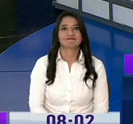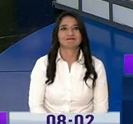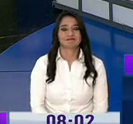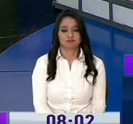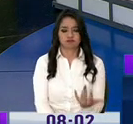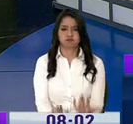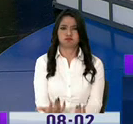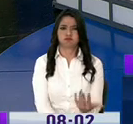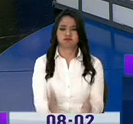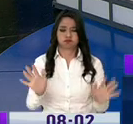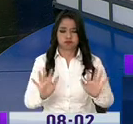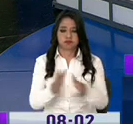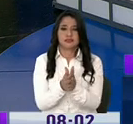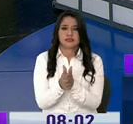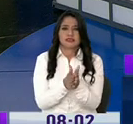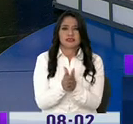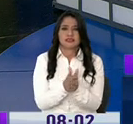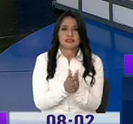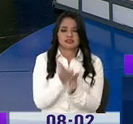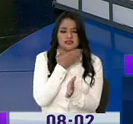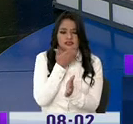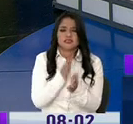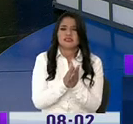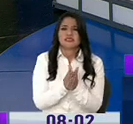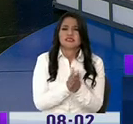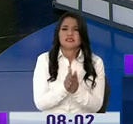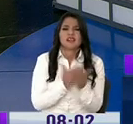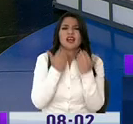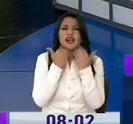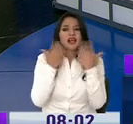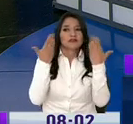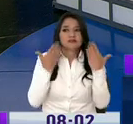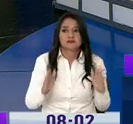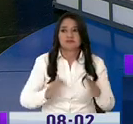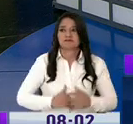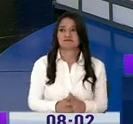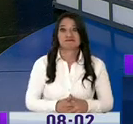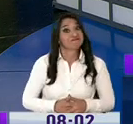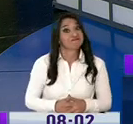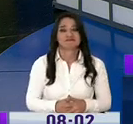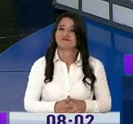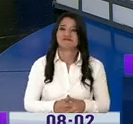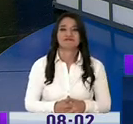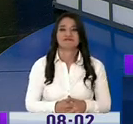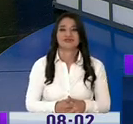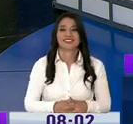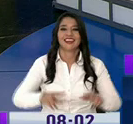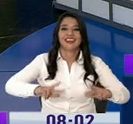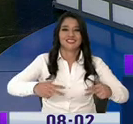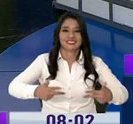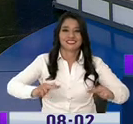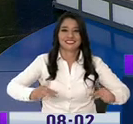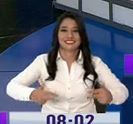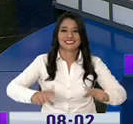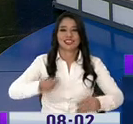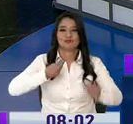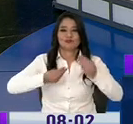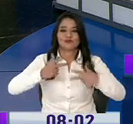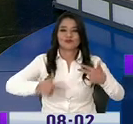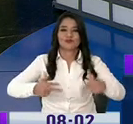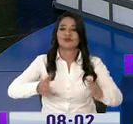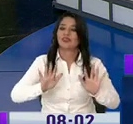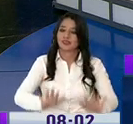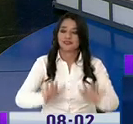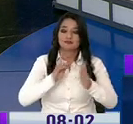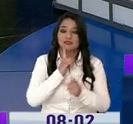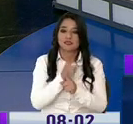fogata aquí, yo creo, ¿no? Poner una fogata, no sé, alguna cosa, hacer pinchos mientras estamos conversando. Eso, ¿por qué? Porque sí, hoy